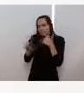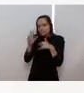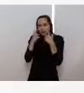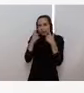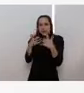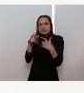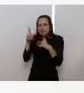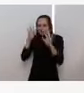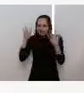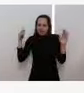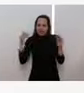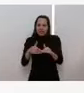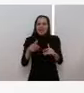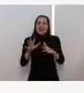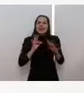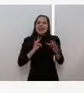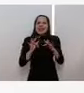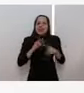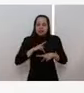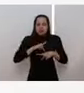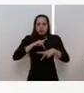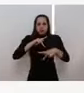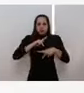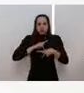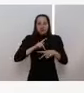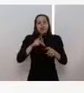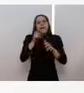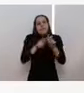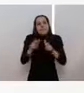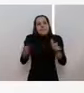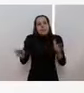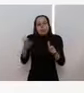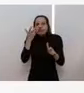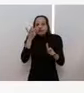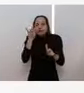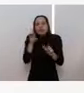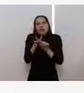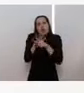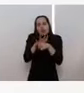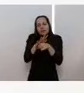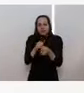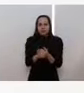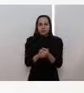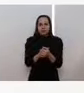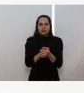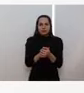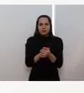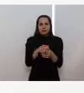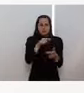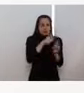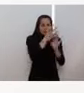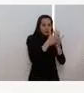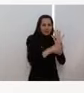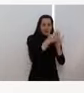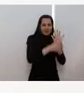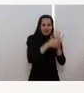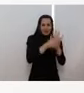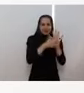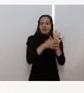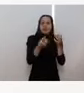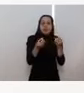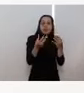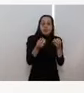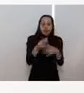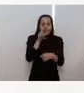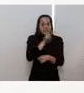y dedicada que hace terapia respiratoria atendiendo pacientes de kobe en patología se realizaron 25